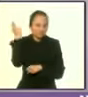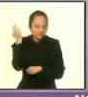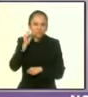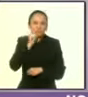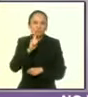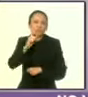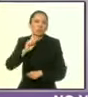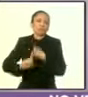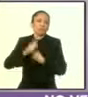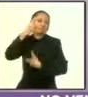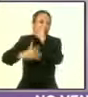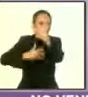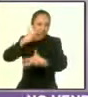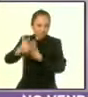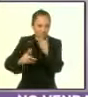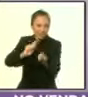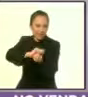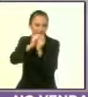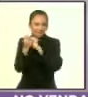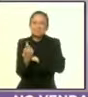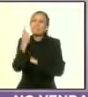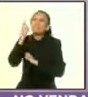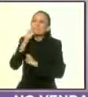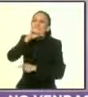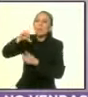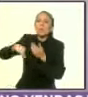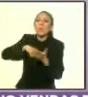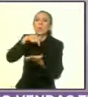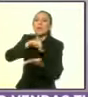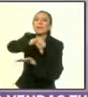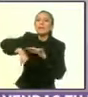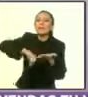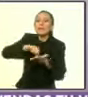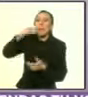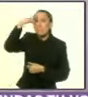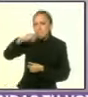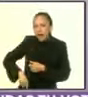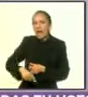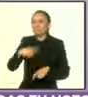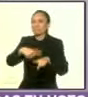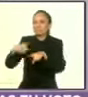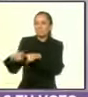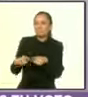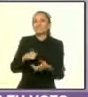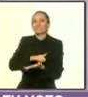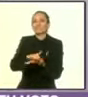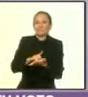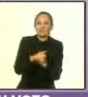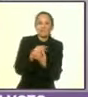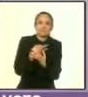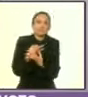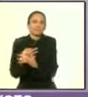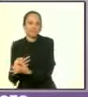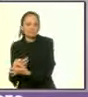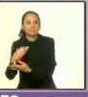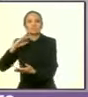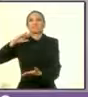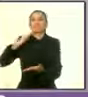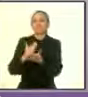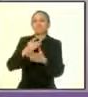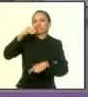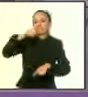claudia sheinbaum que son los centros de atención psicológica de prevención y atención a las adicciones es la misma propuesta en que se diferencian